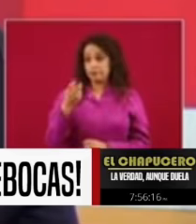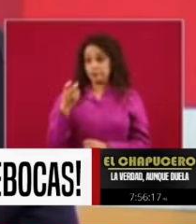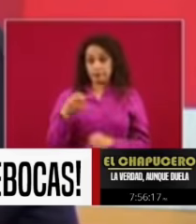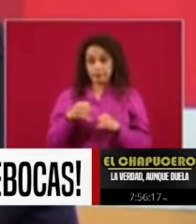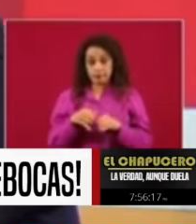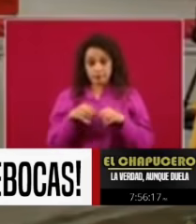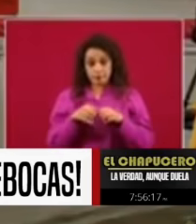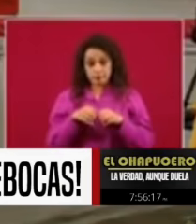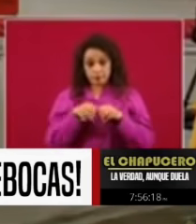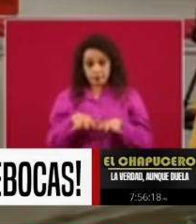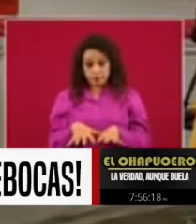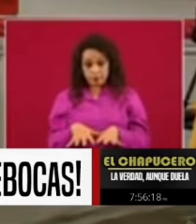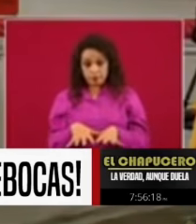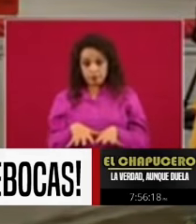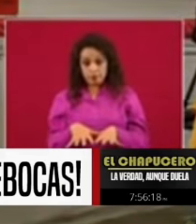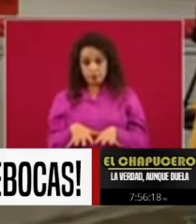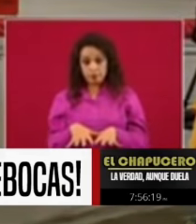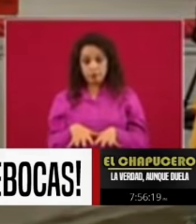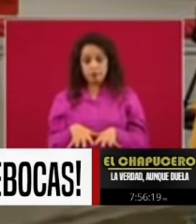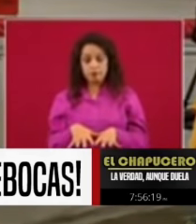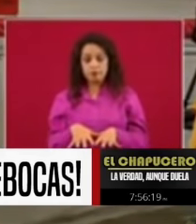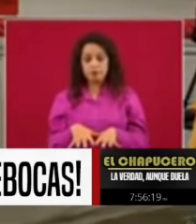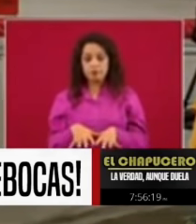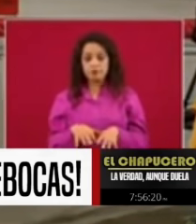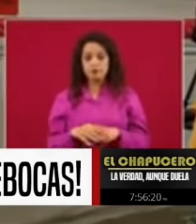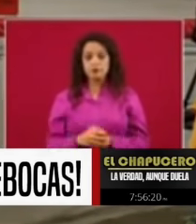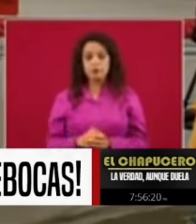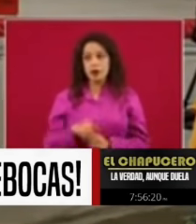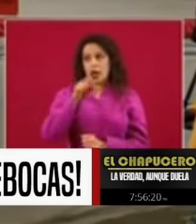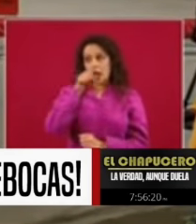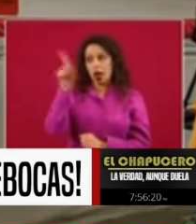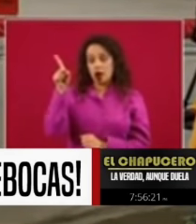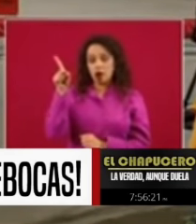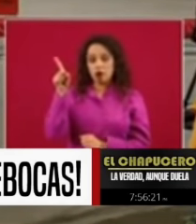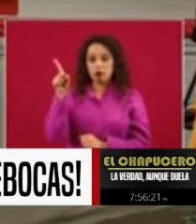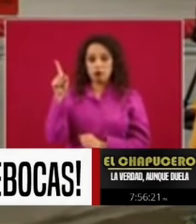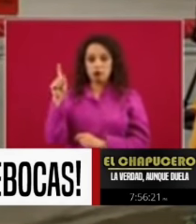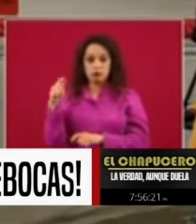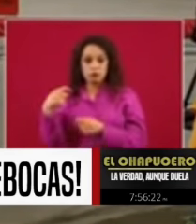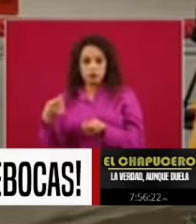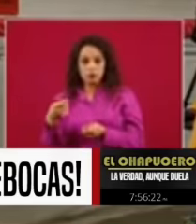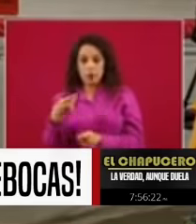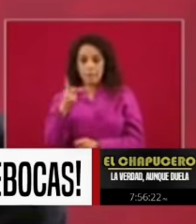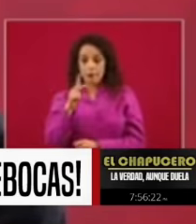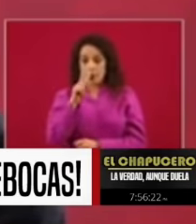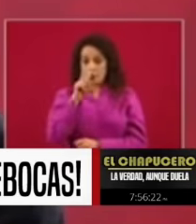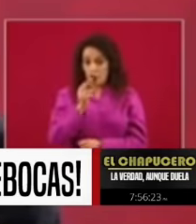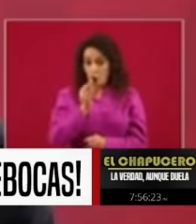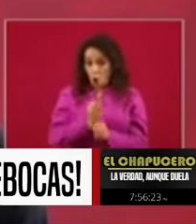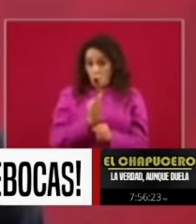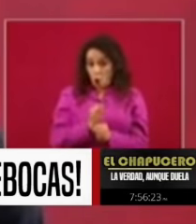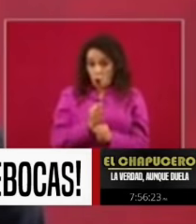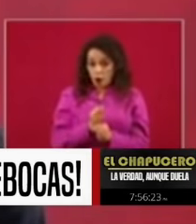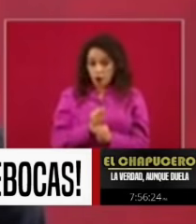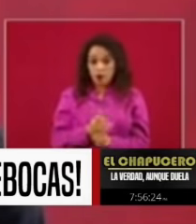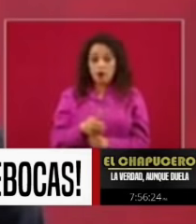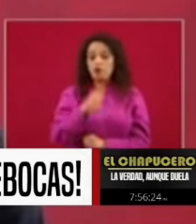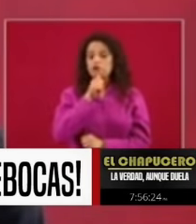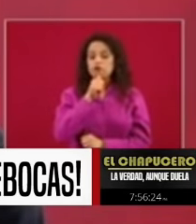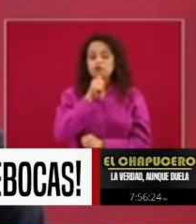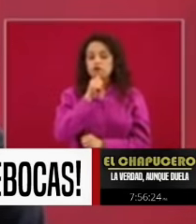se ha emitido de manera unilateral por parte de ellos. No tenemos o no se cuenta en este momento todavía con